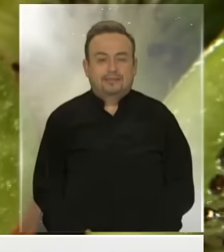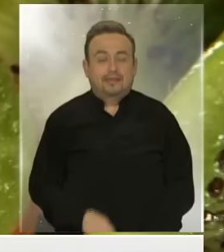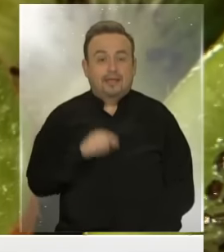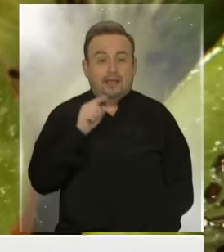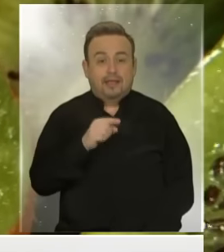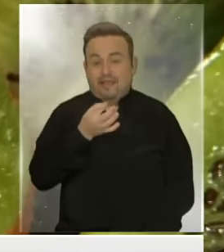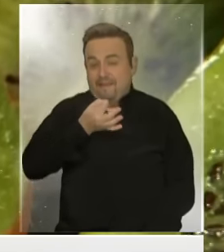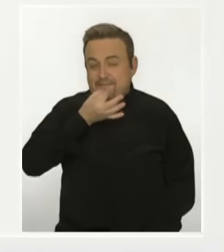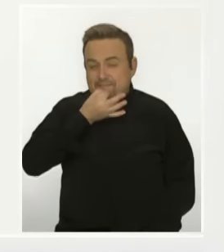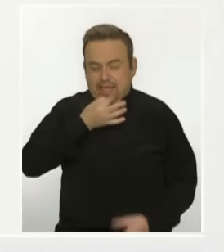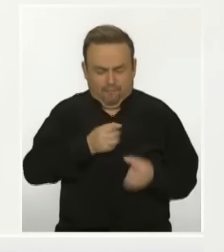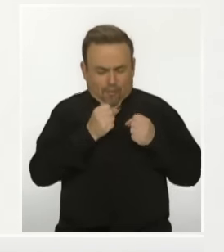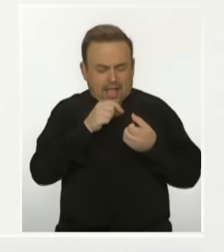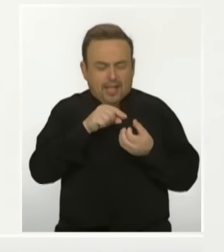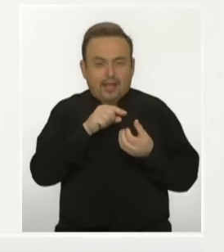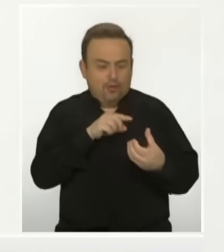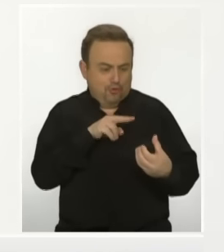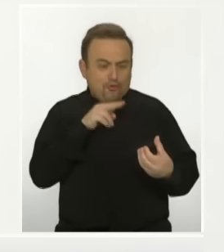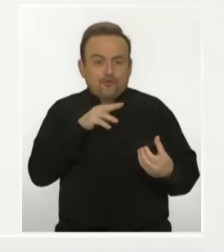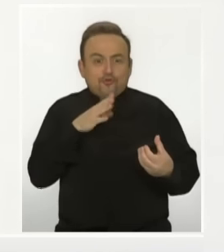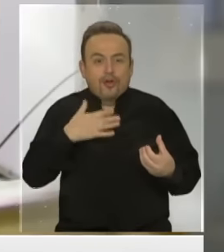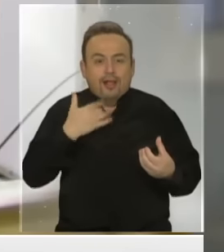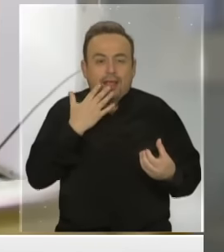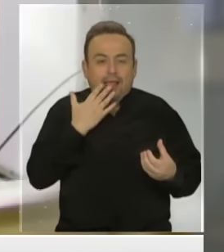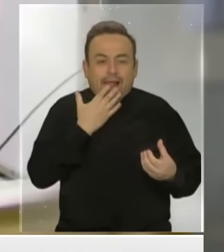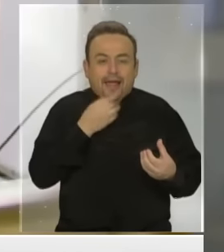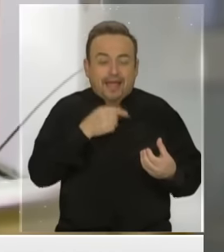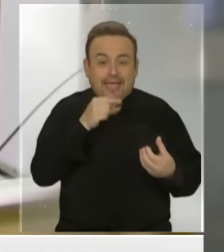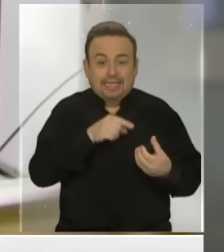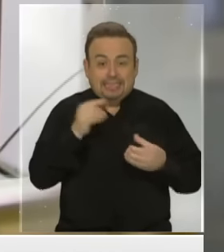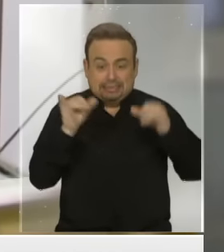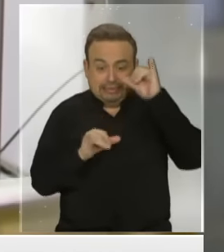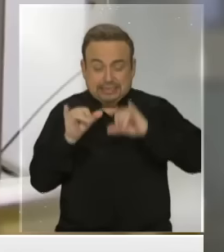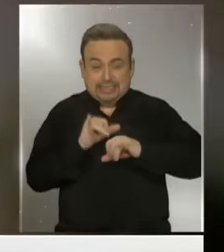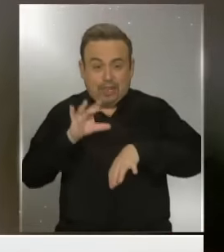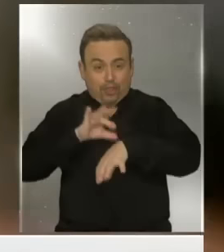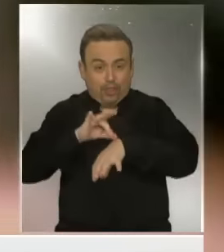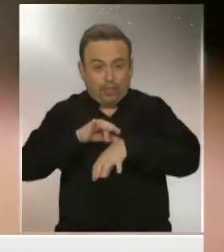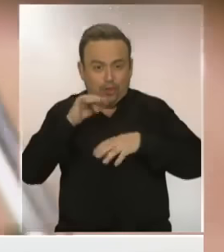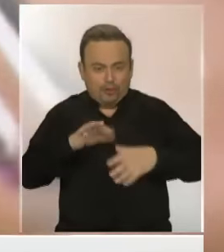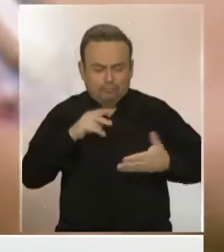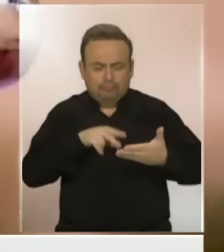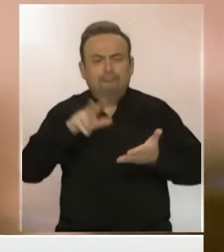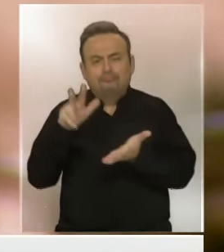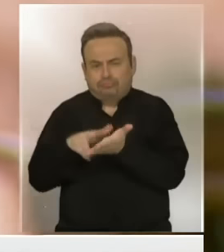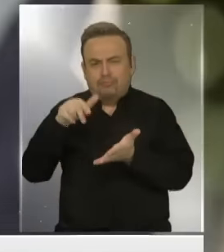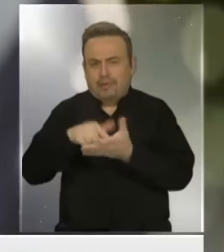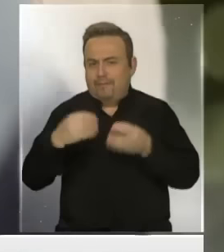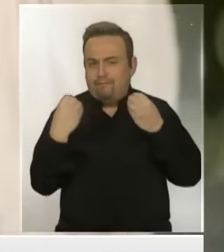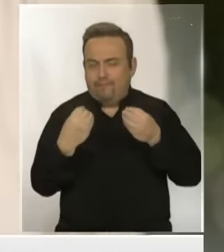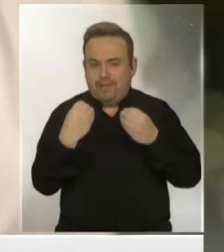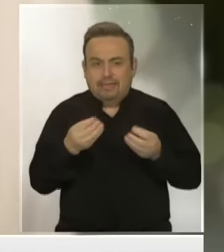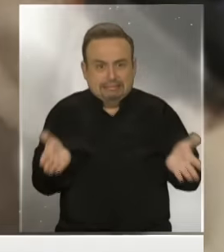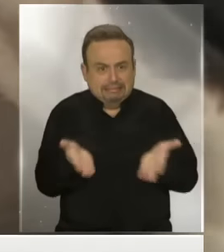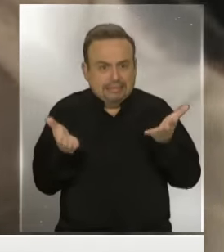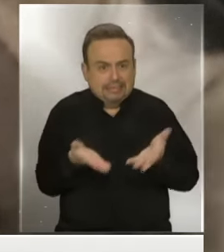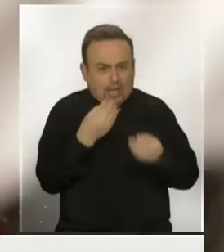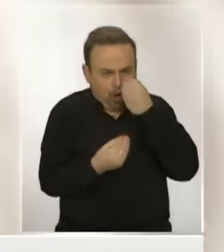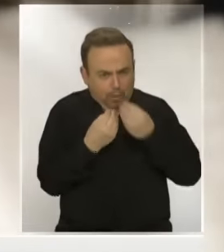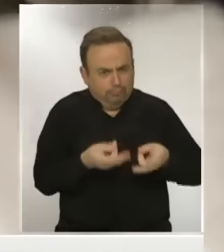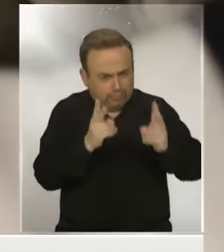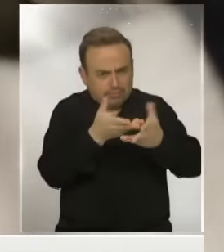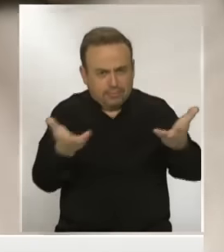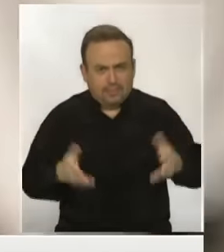Con su verde intenso impacta la vista y al paladar, mientras la ciencia y la medicina avalan sus propiedades e incentivan su